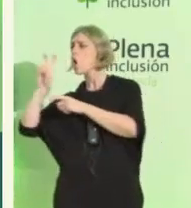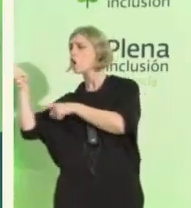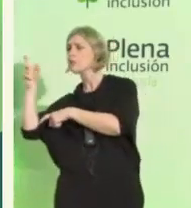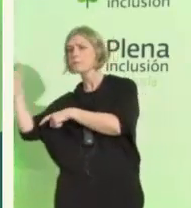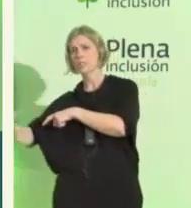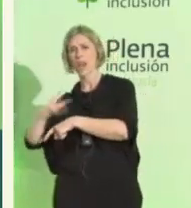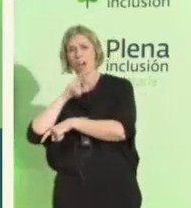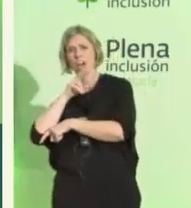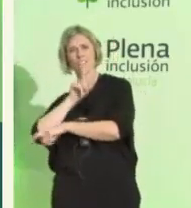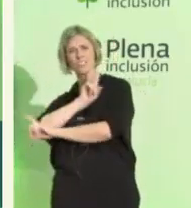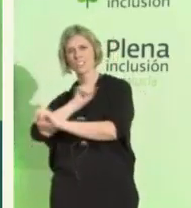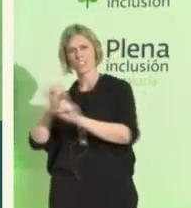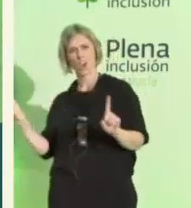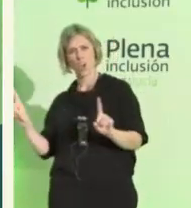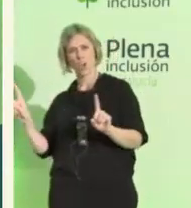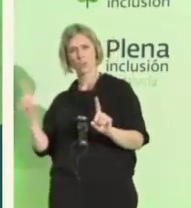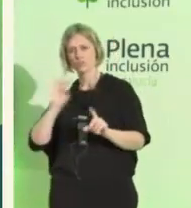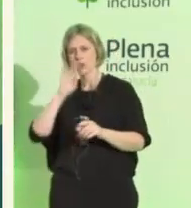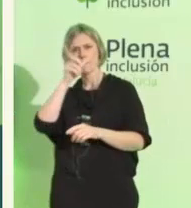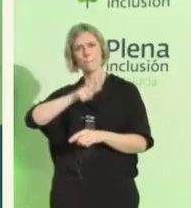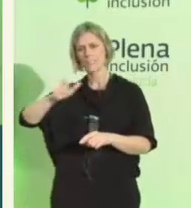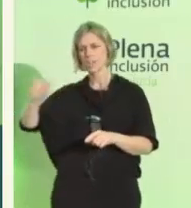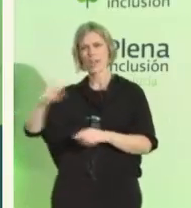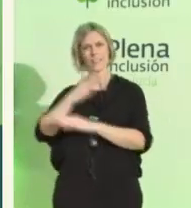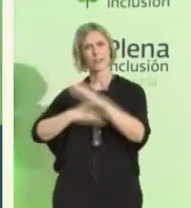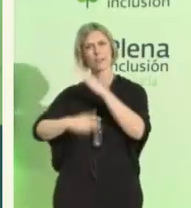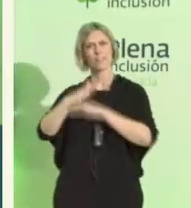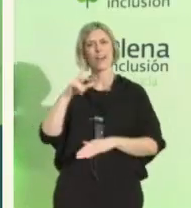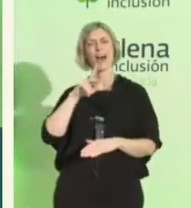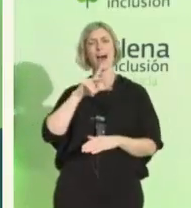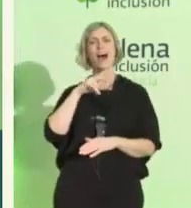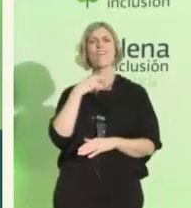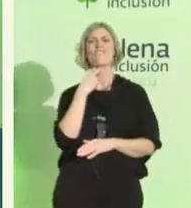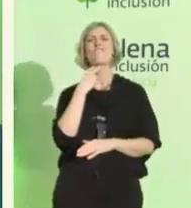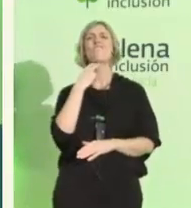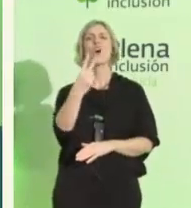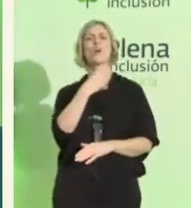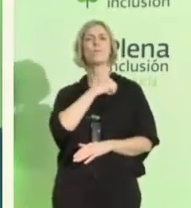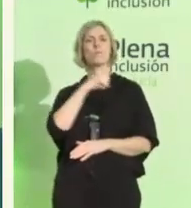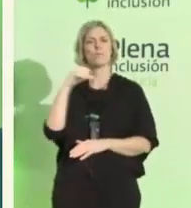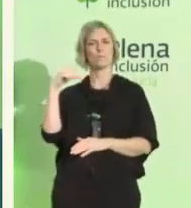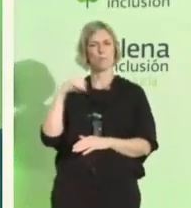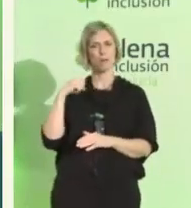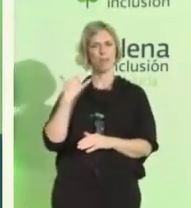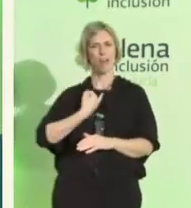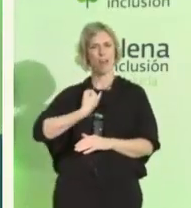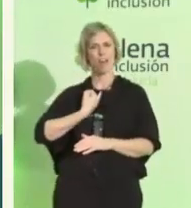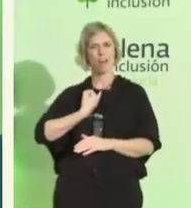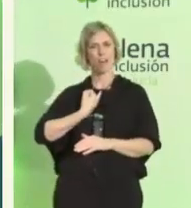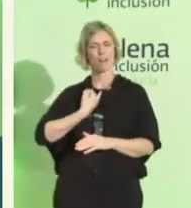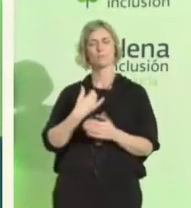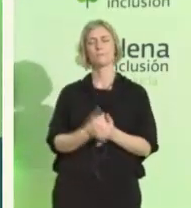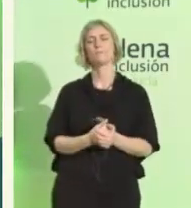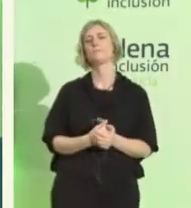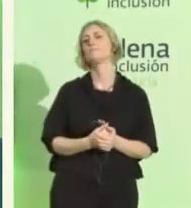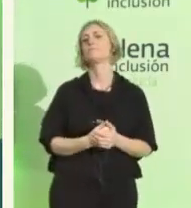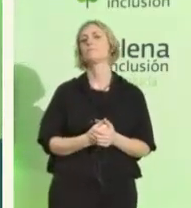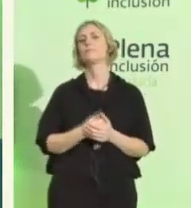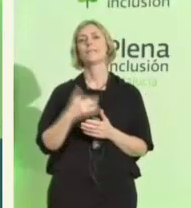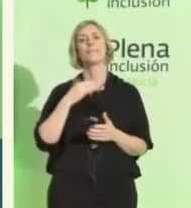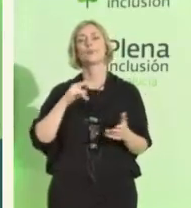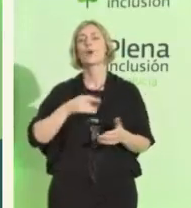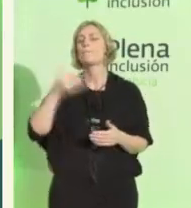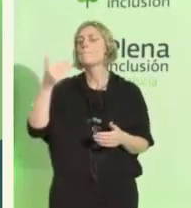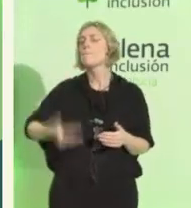las personas con discapacidad Tiene que hablar por vos propia persona